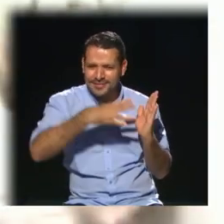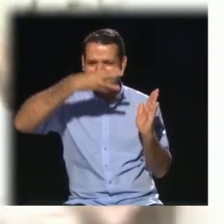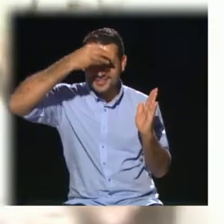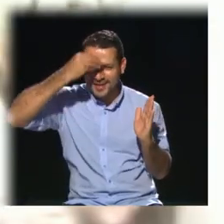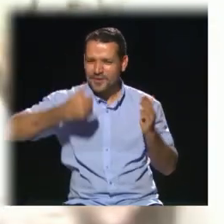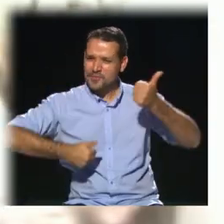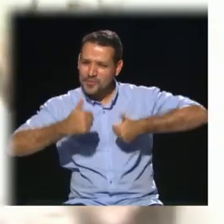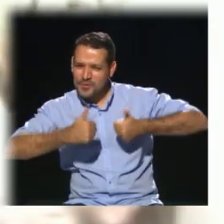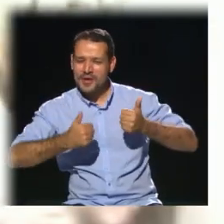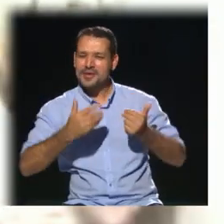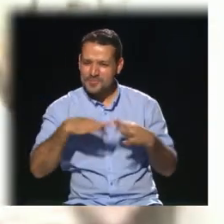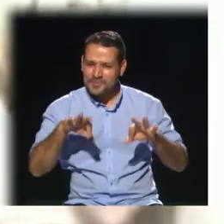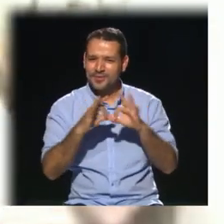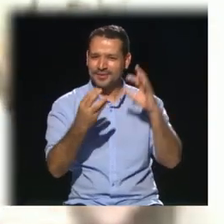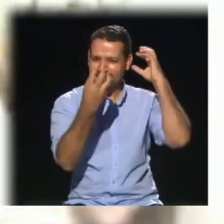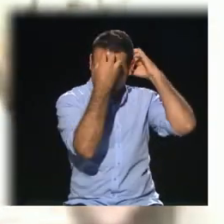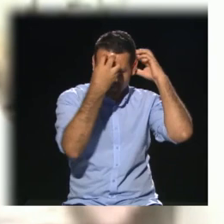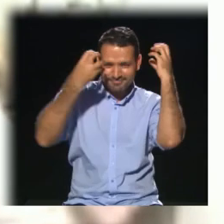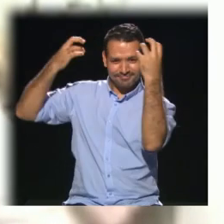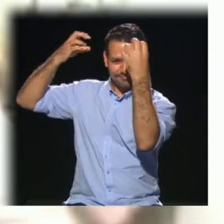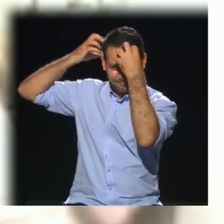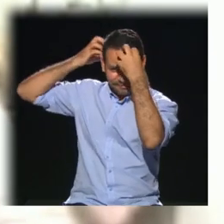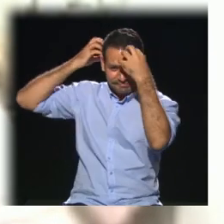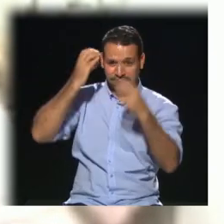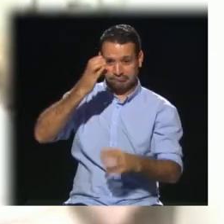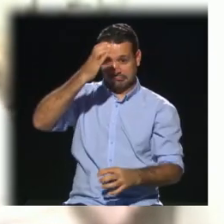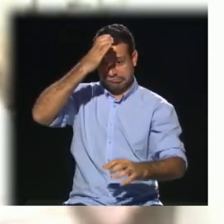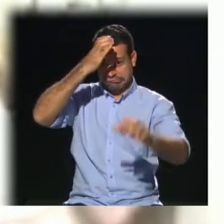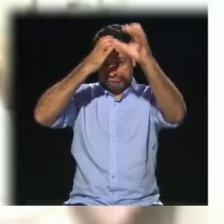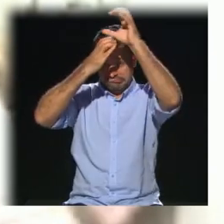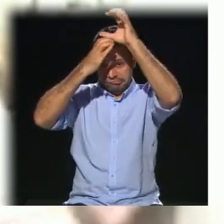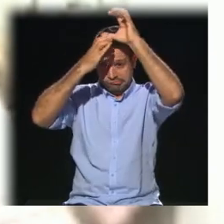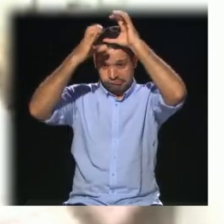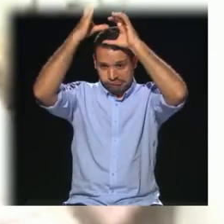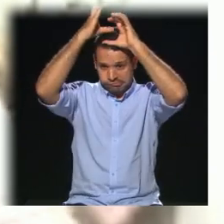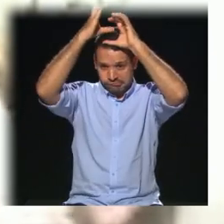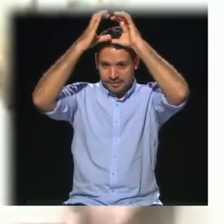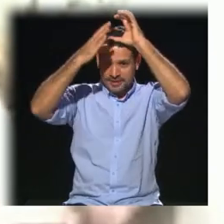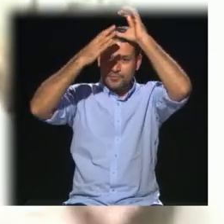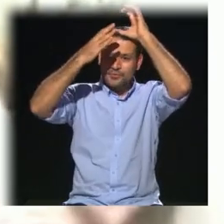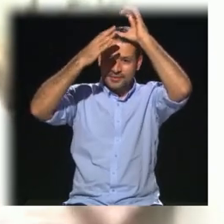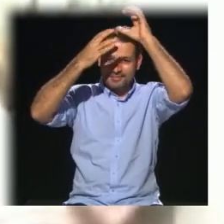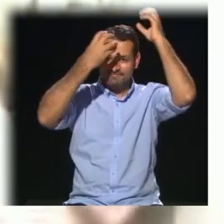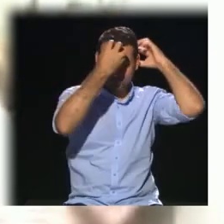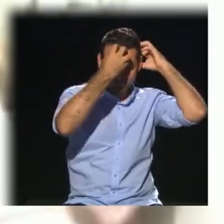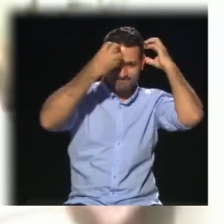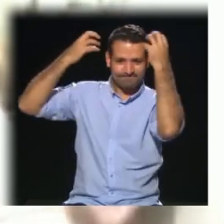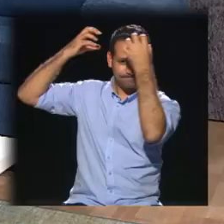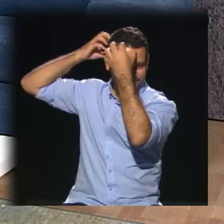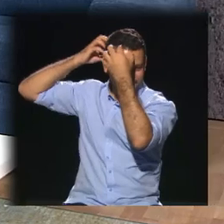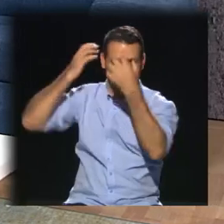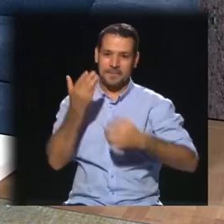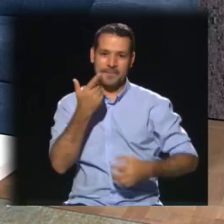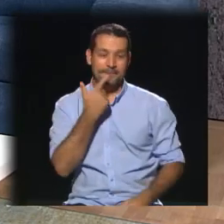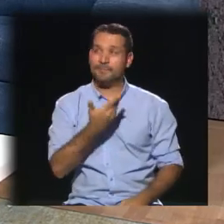que debemos desaprender los gamonales académicos. Yo algunos los llamo gamonales académicos porque llegan padres de familia de